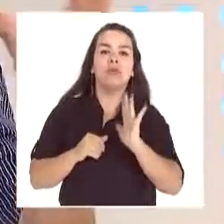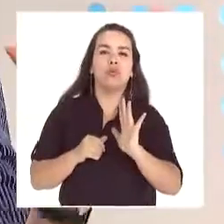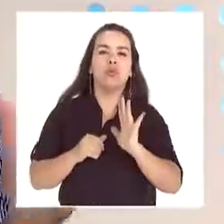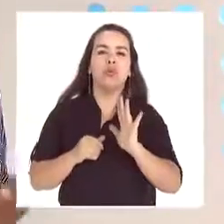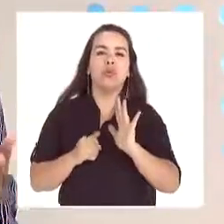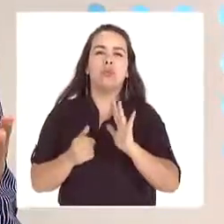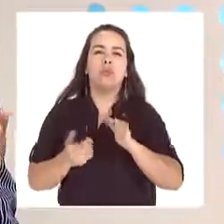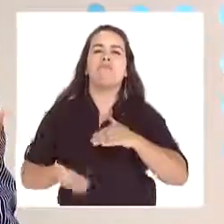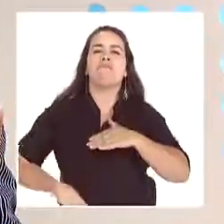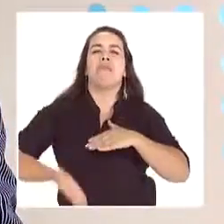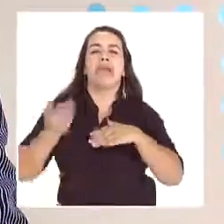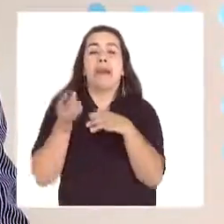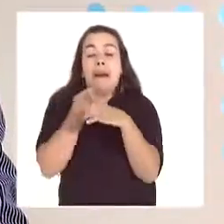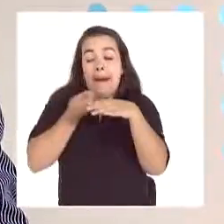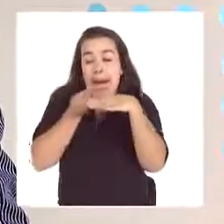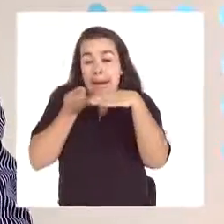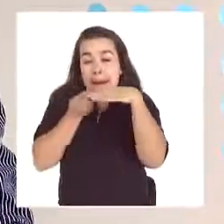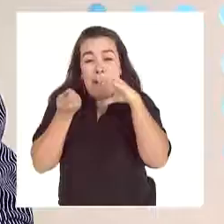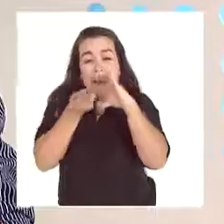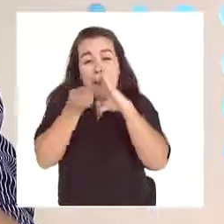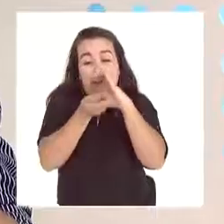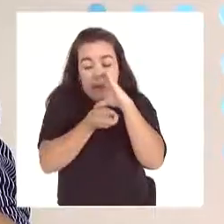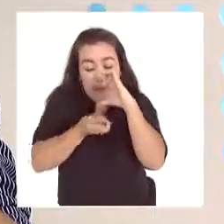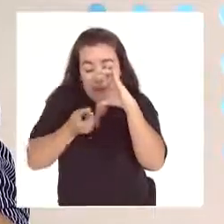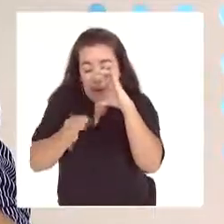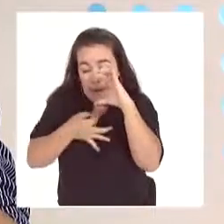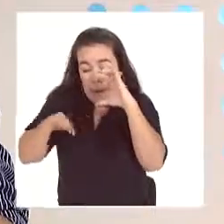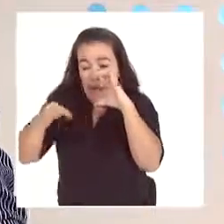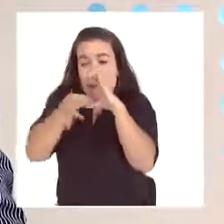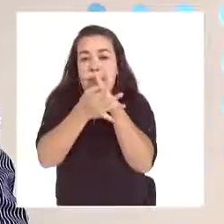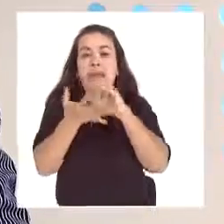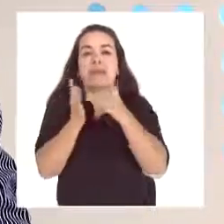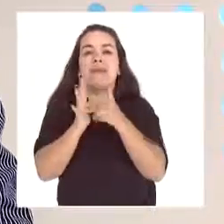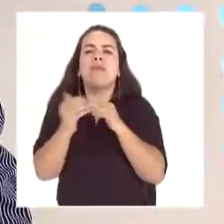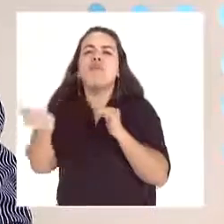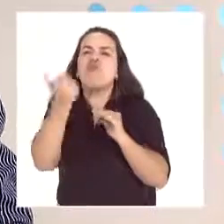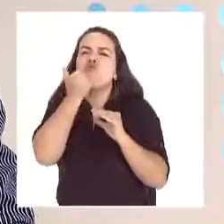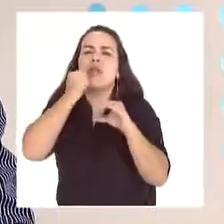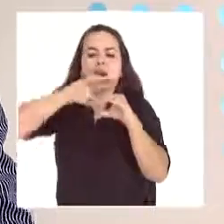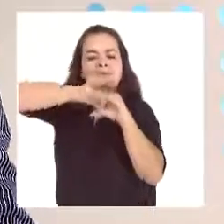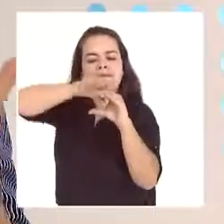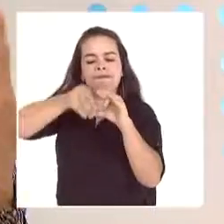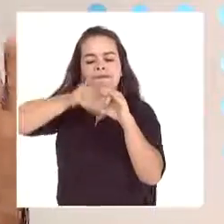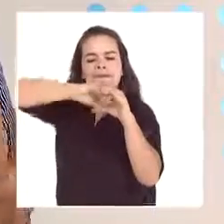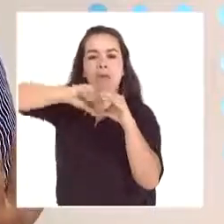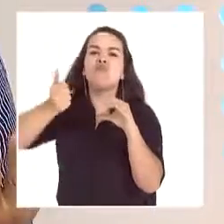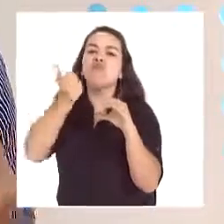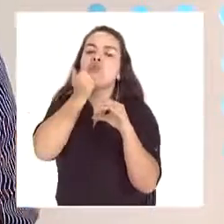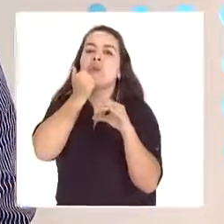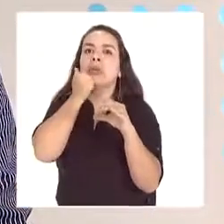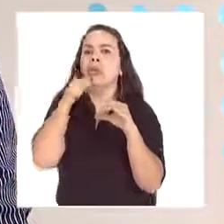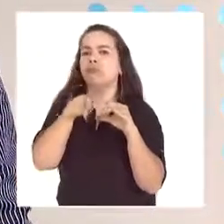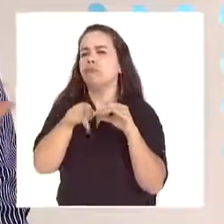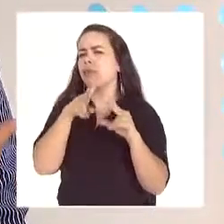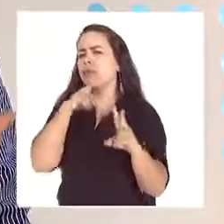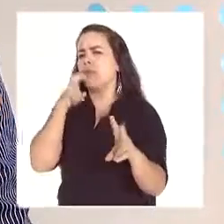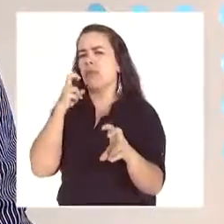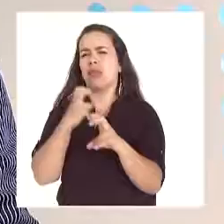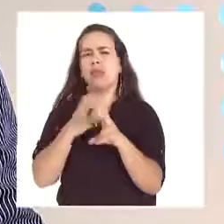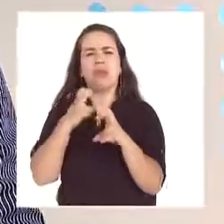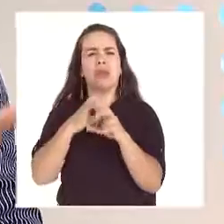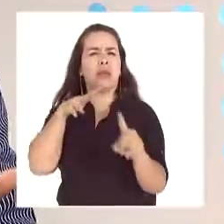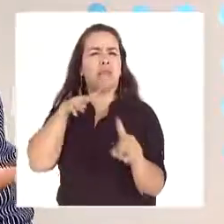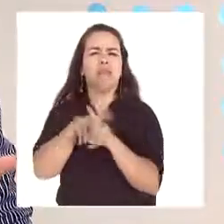tienen más células a su alrededor, se llaman placas duras y son las que son más difíciles de